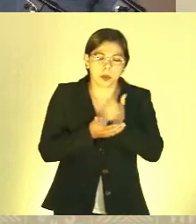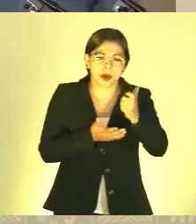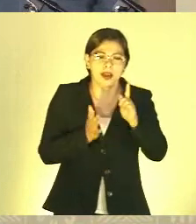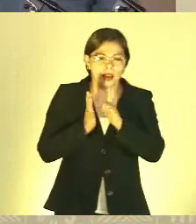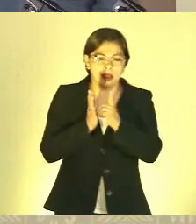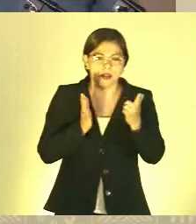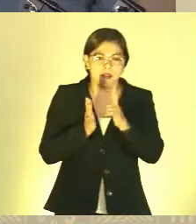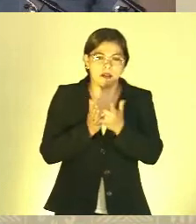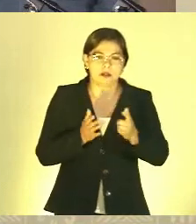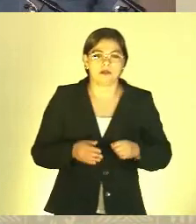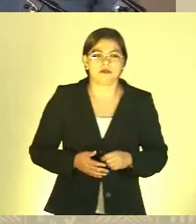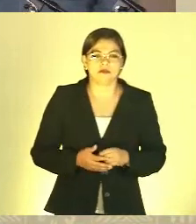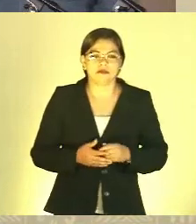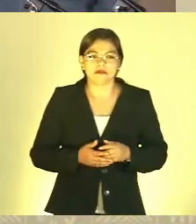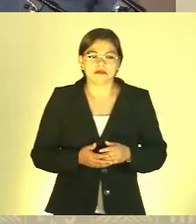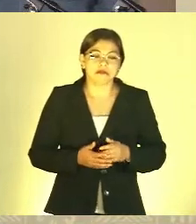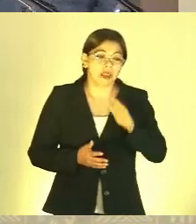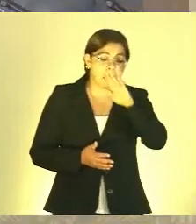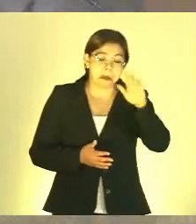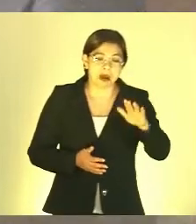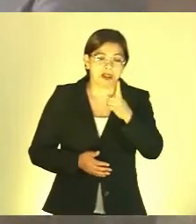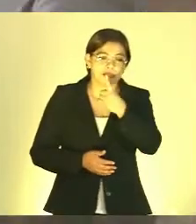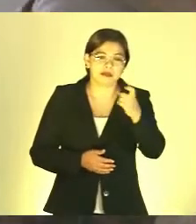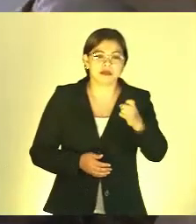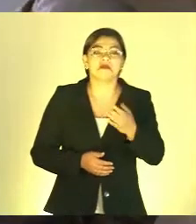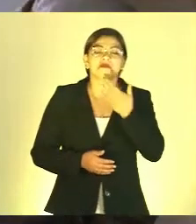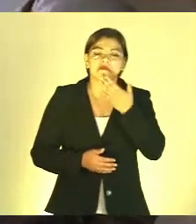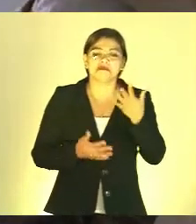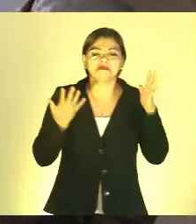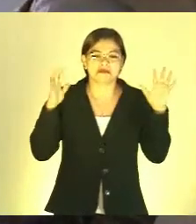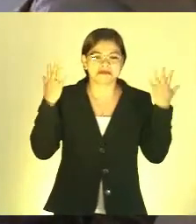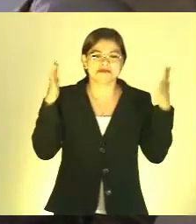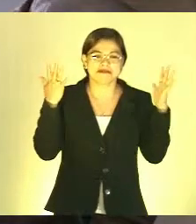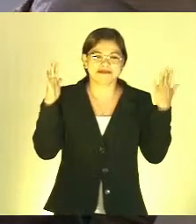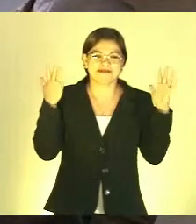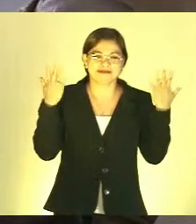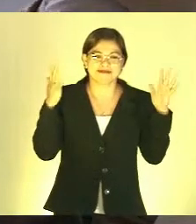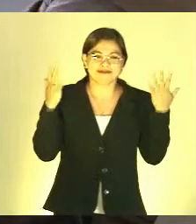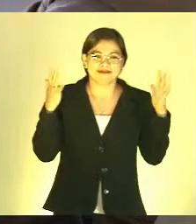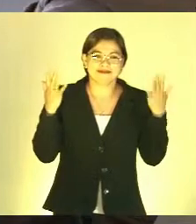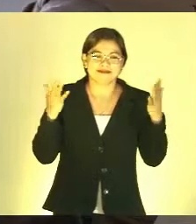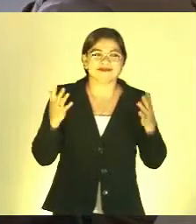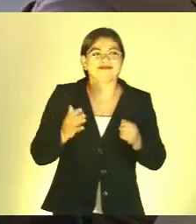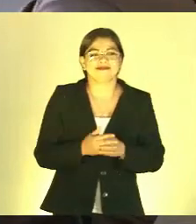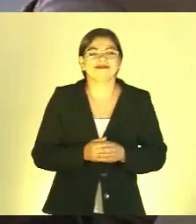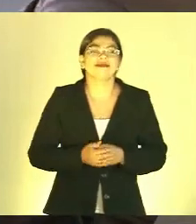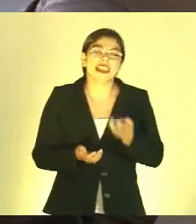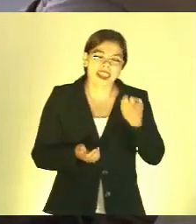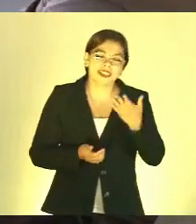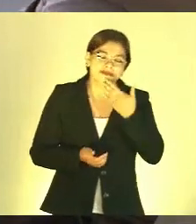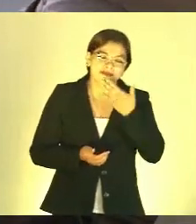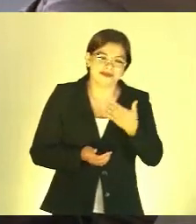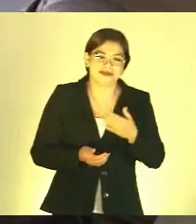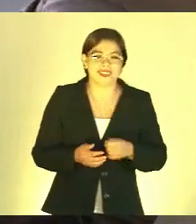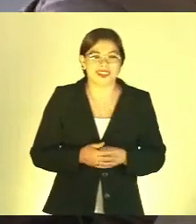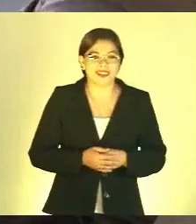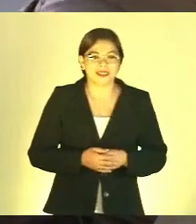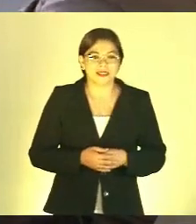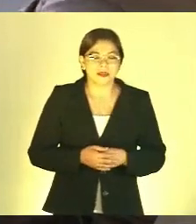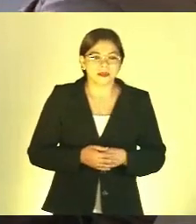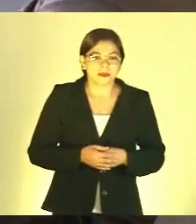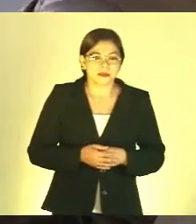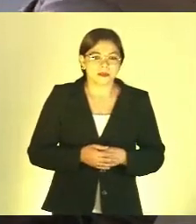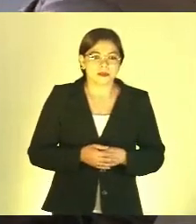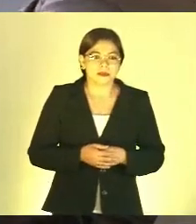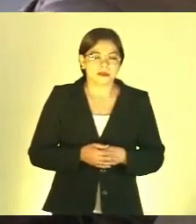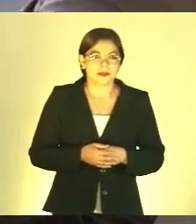¿95 pesos? ¿95 pesos, abajo de los 100 pesos. En euros, vamos a esa otra batalla que ganamos. la de bajar el